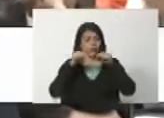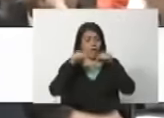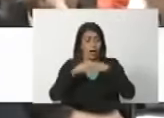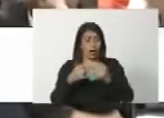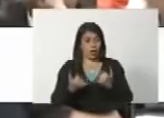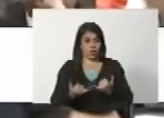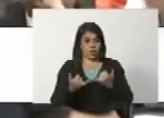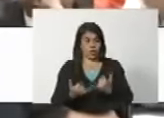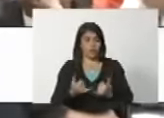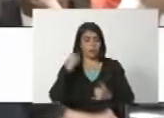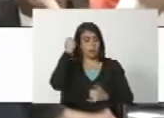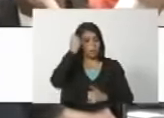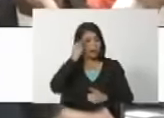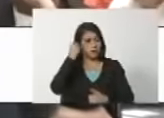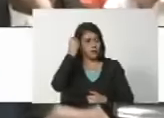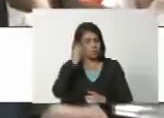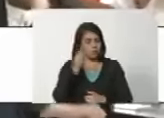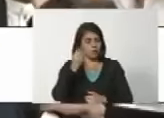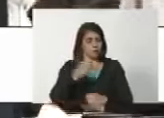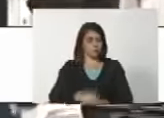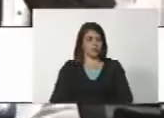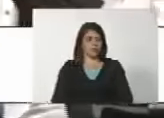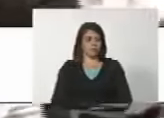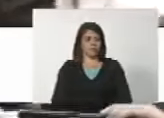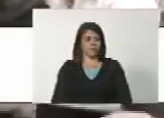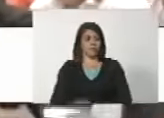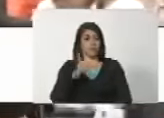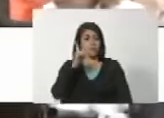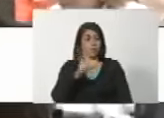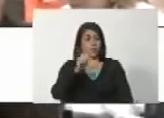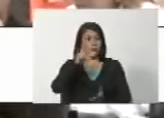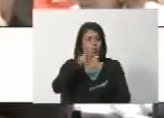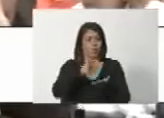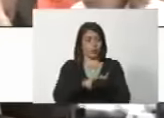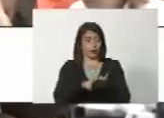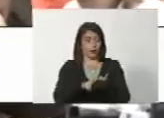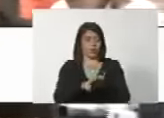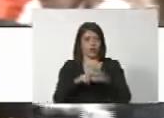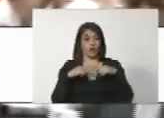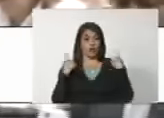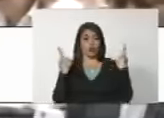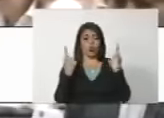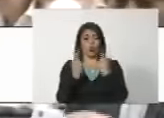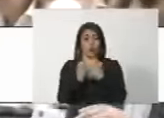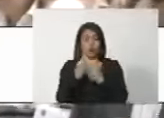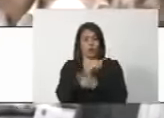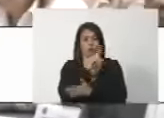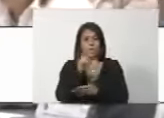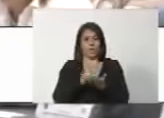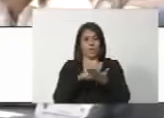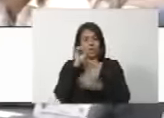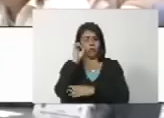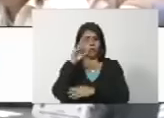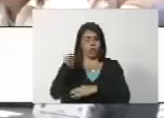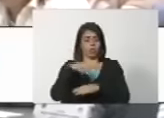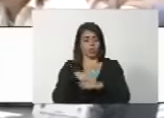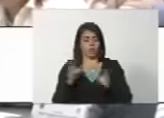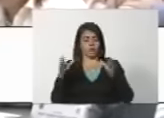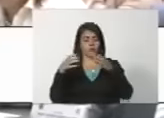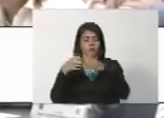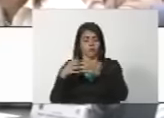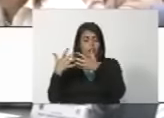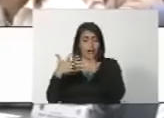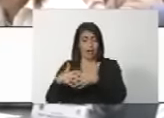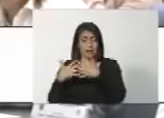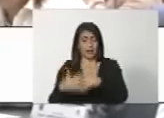que consideramos que debe ser aprobada por la plenaria de la Asamblea Nacional la conformación